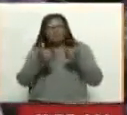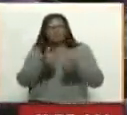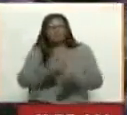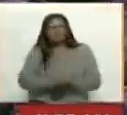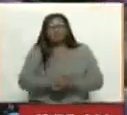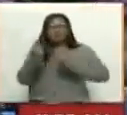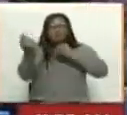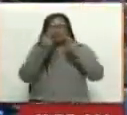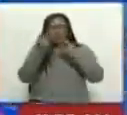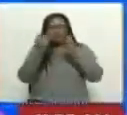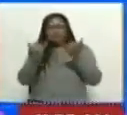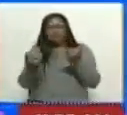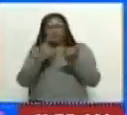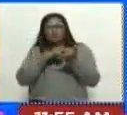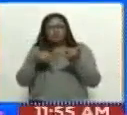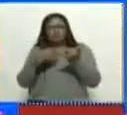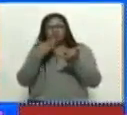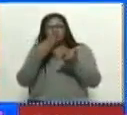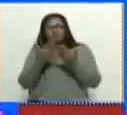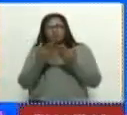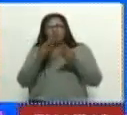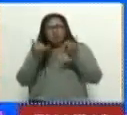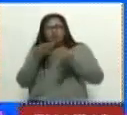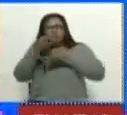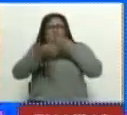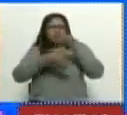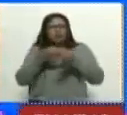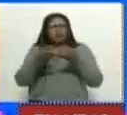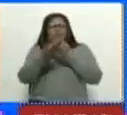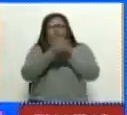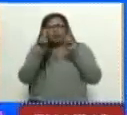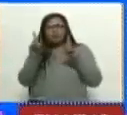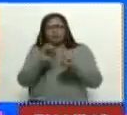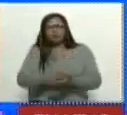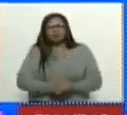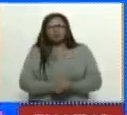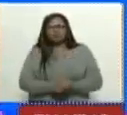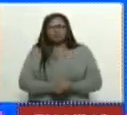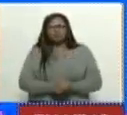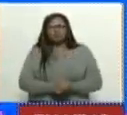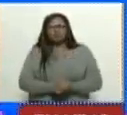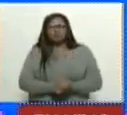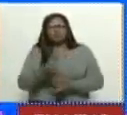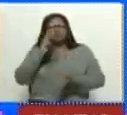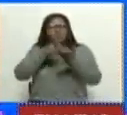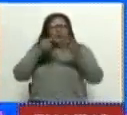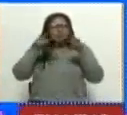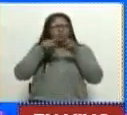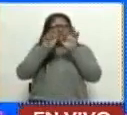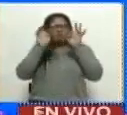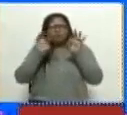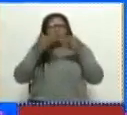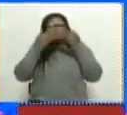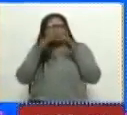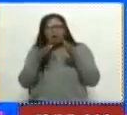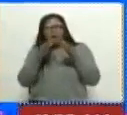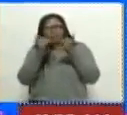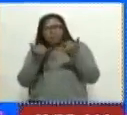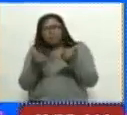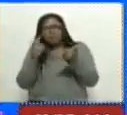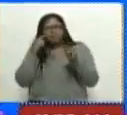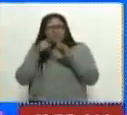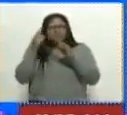debate podamos hablar sobre la democracia participativa protagónica y popular que es